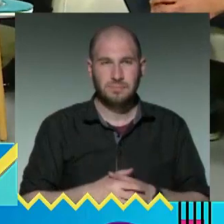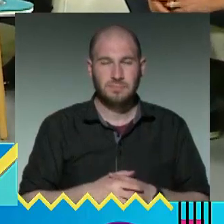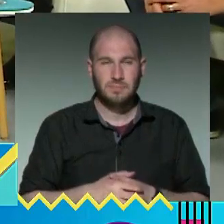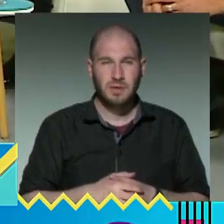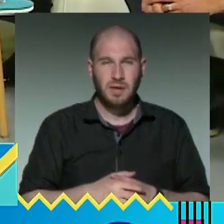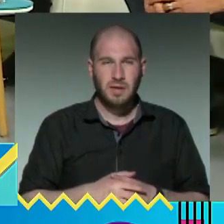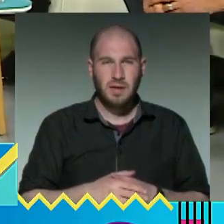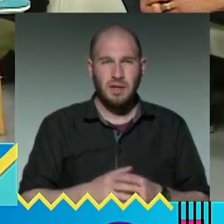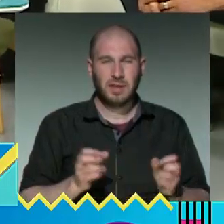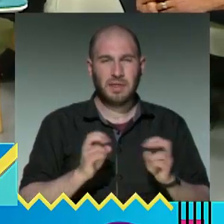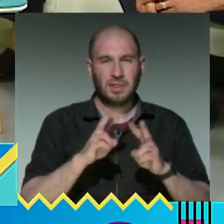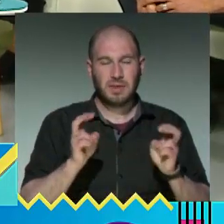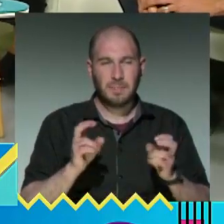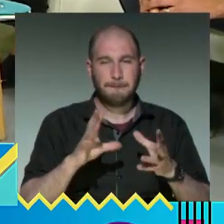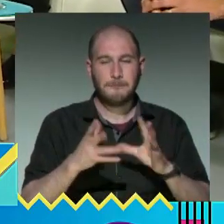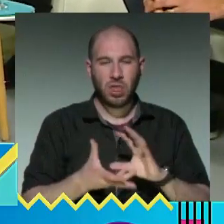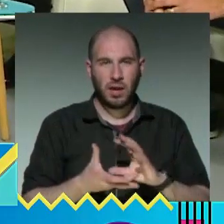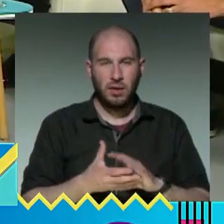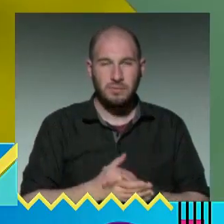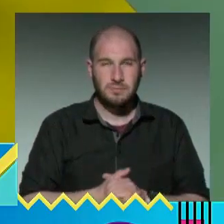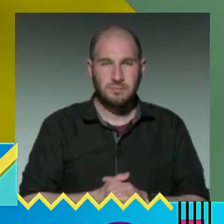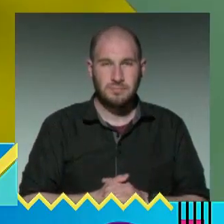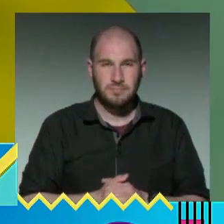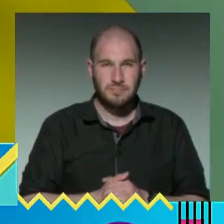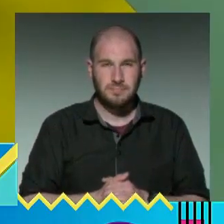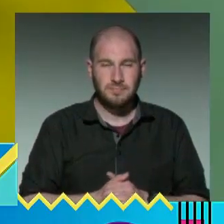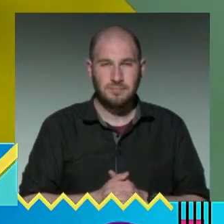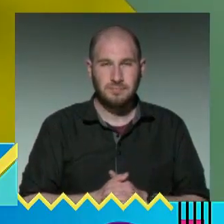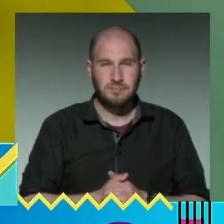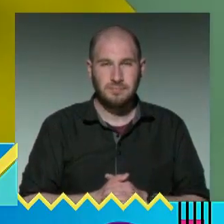las dimensiones del modelo más